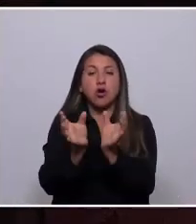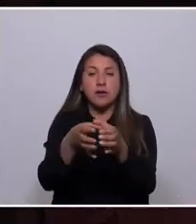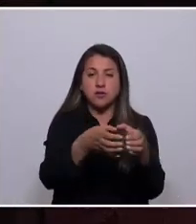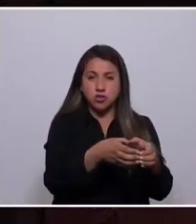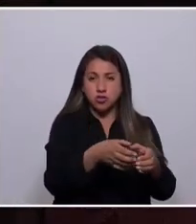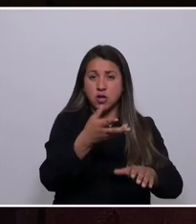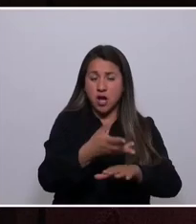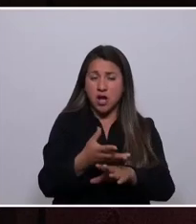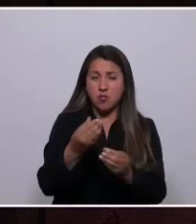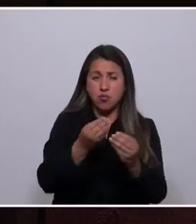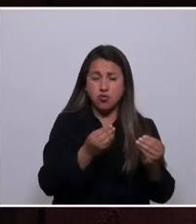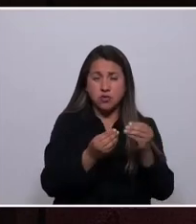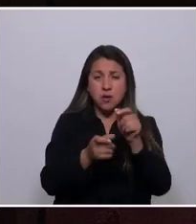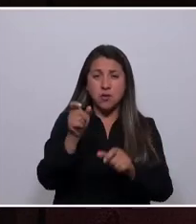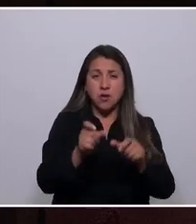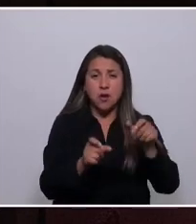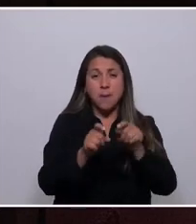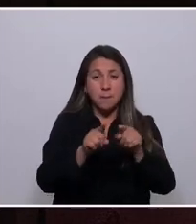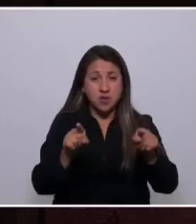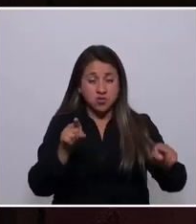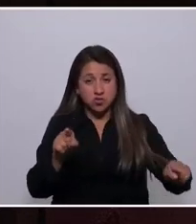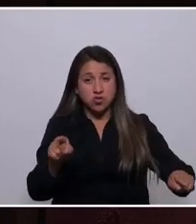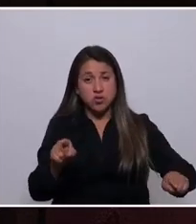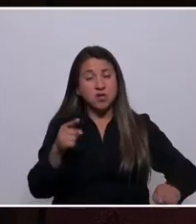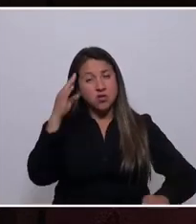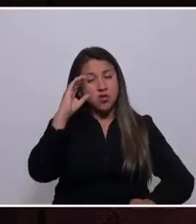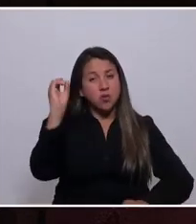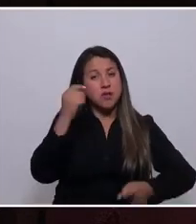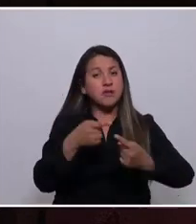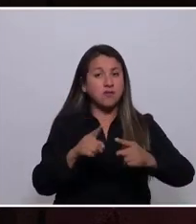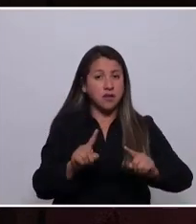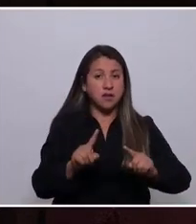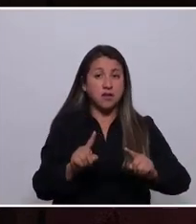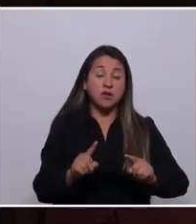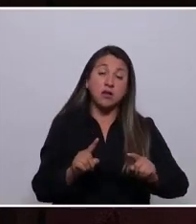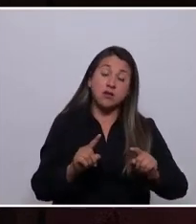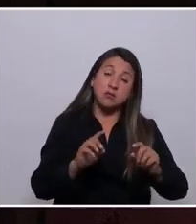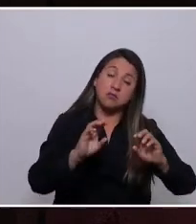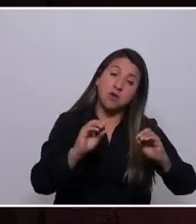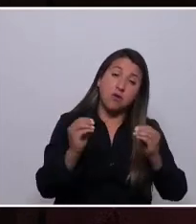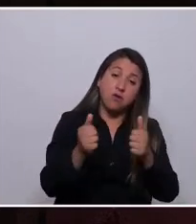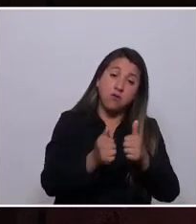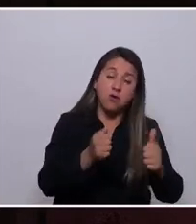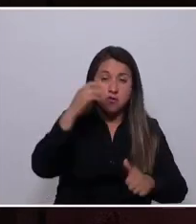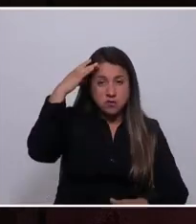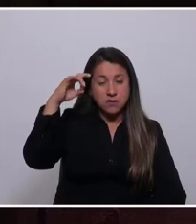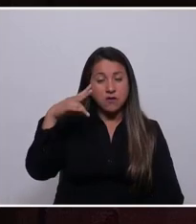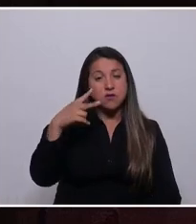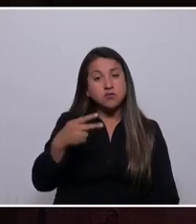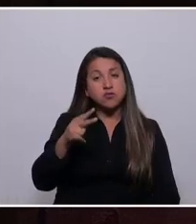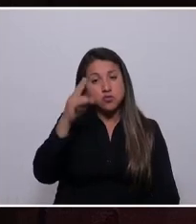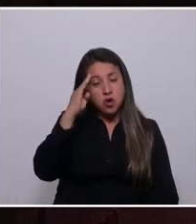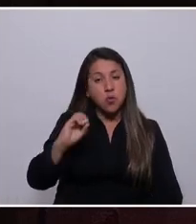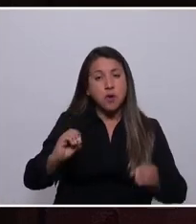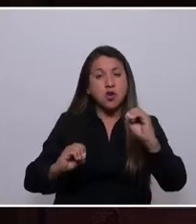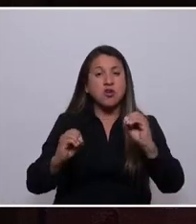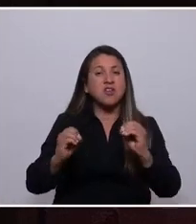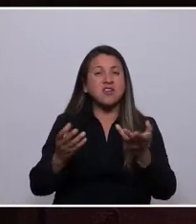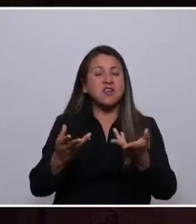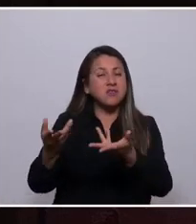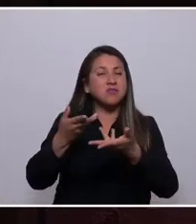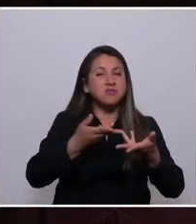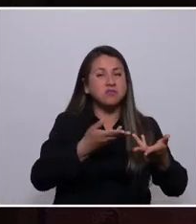muchas personas que opinan diferente y sería muy bueno poder conocer la opinión, saber qué es lo que opina cada uno de los que estamos